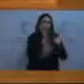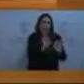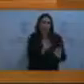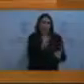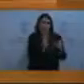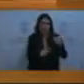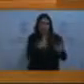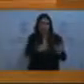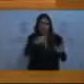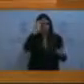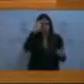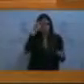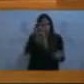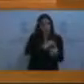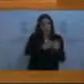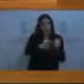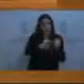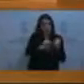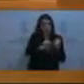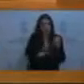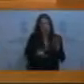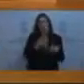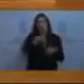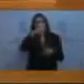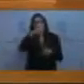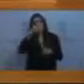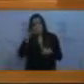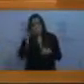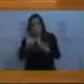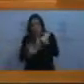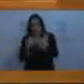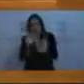el código ictus del 100% que sufren las